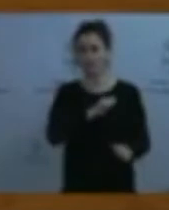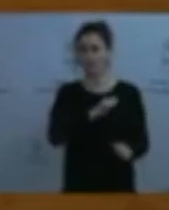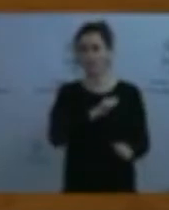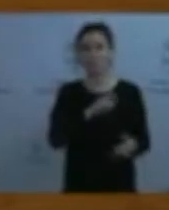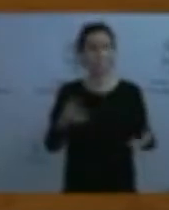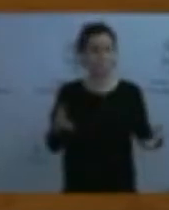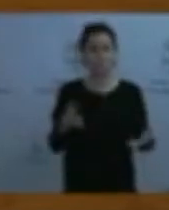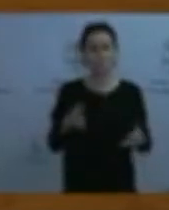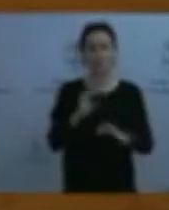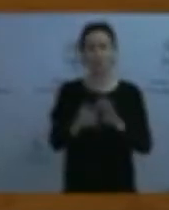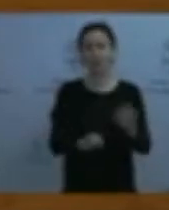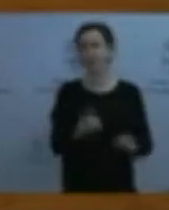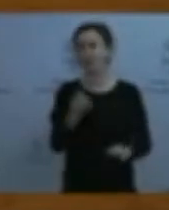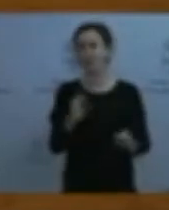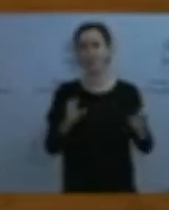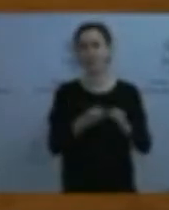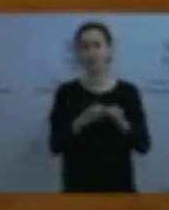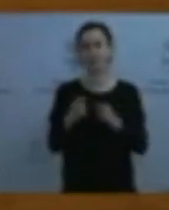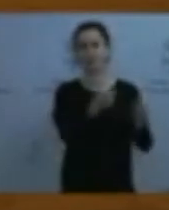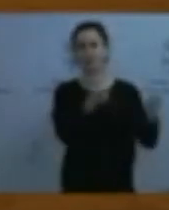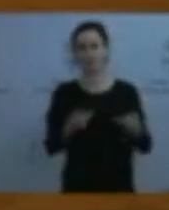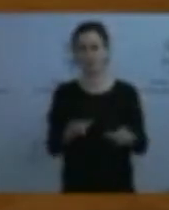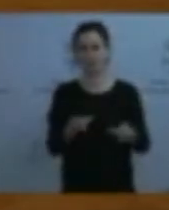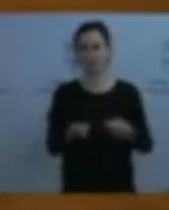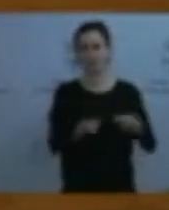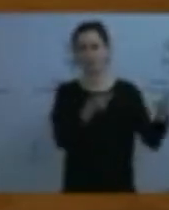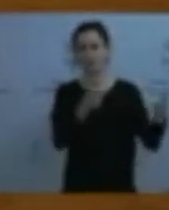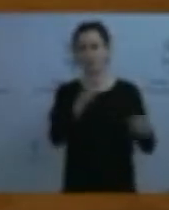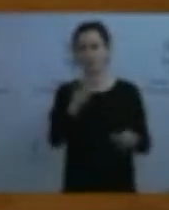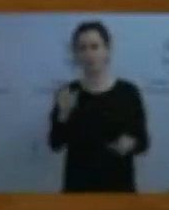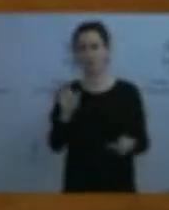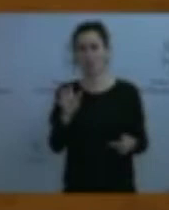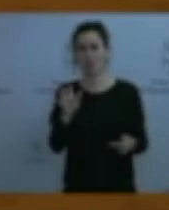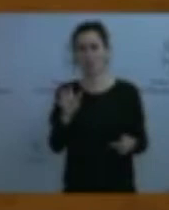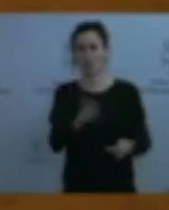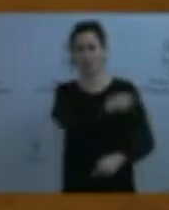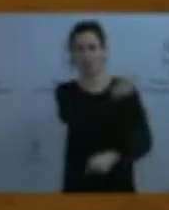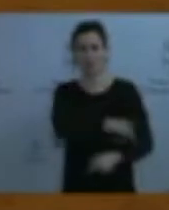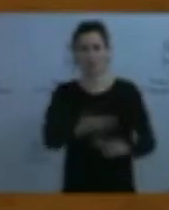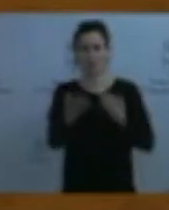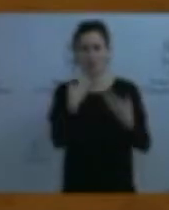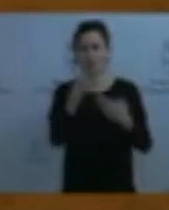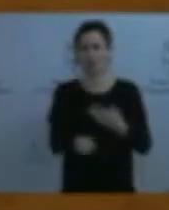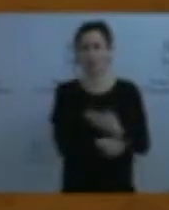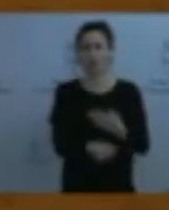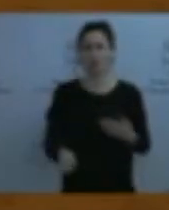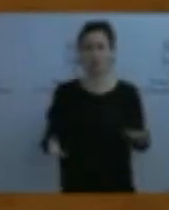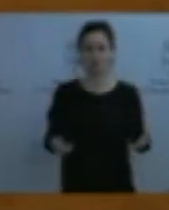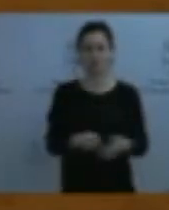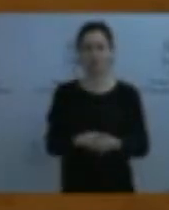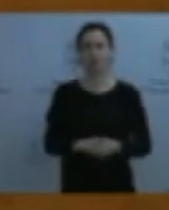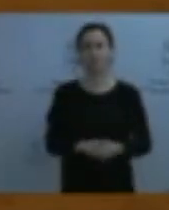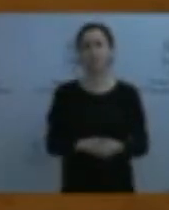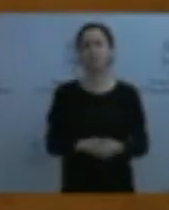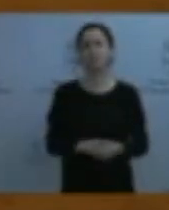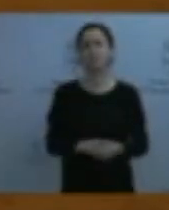ni una sola organización o colectivo de inmigrantes en el Reino Unido con los que esté hablando, con los que esté conversando, que